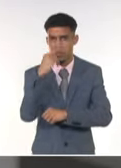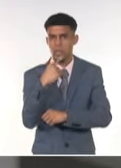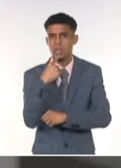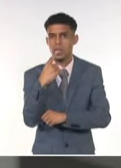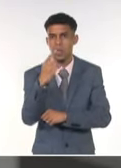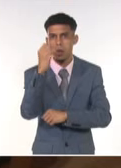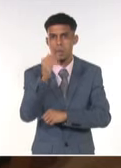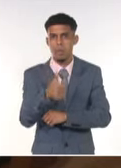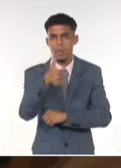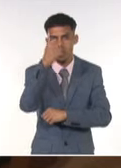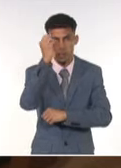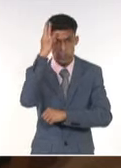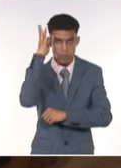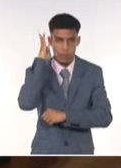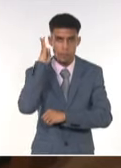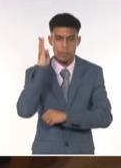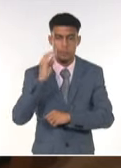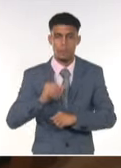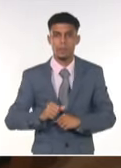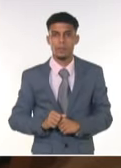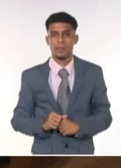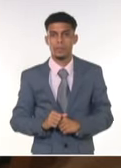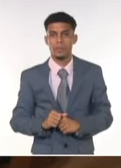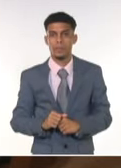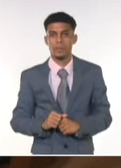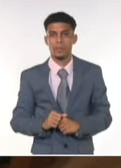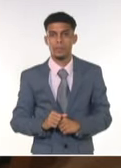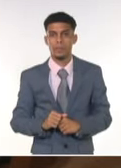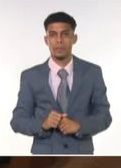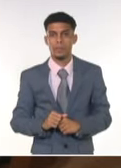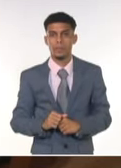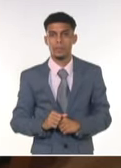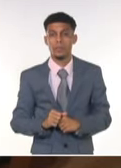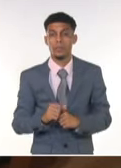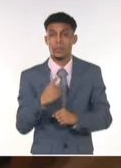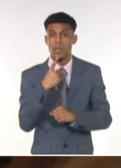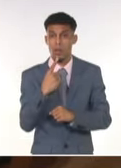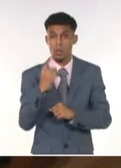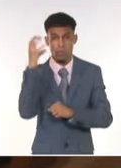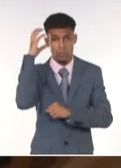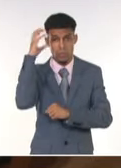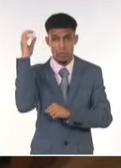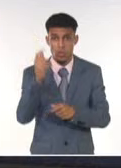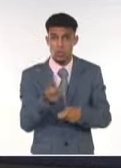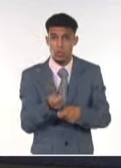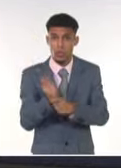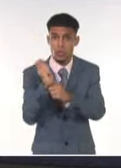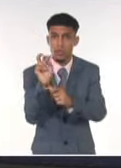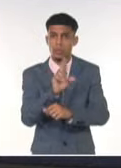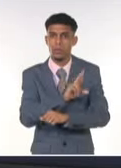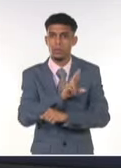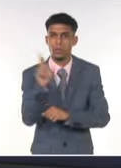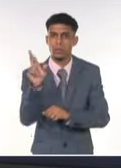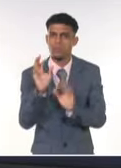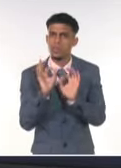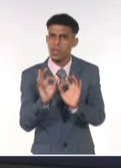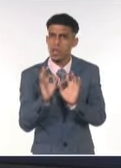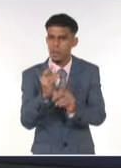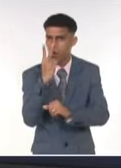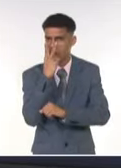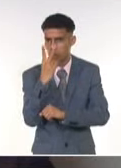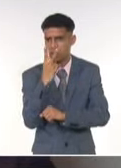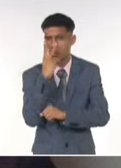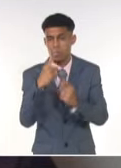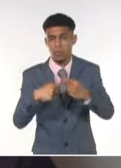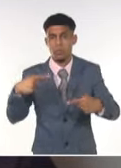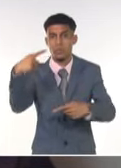presidente de la República, Miguel Díaz-Canel Bermúdez, al que el Estado cubano, desde el triunfo de la revolución, le ofrece la máxima